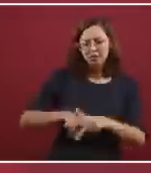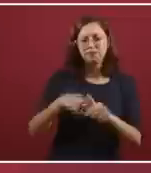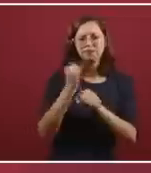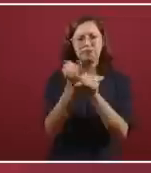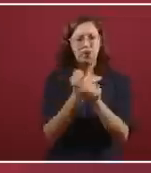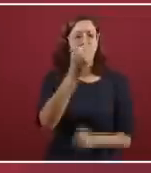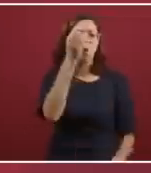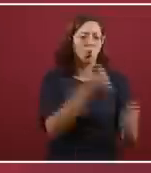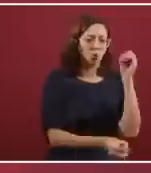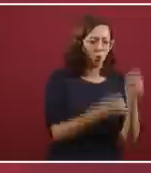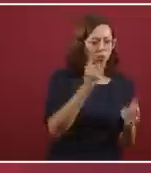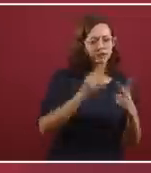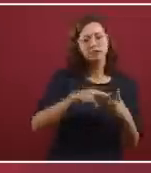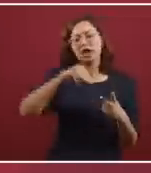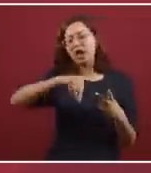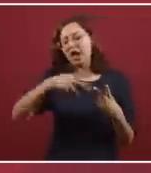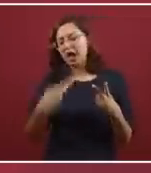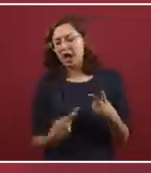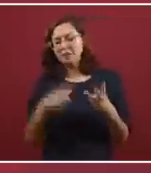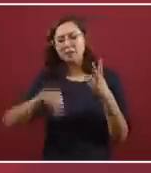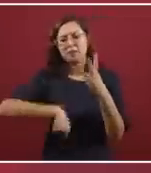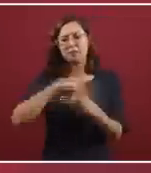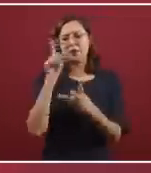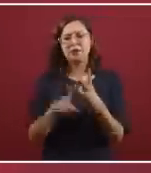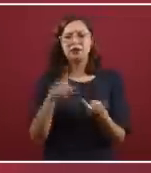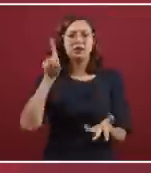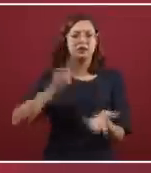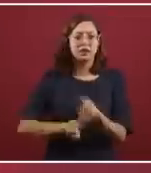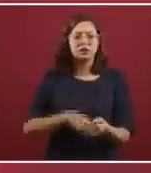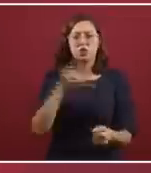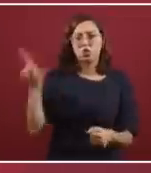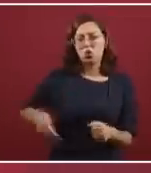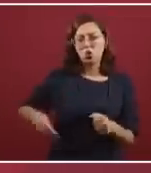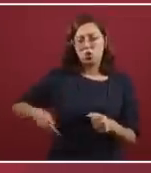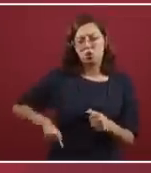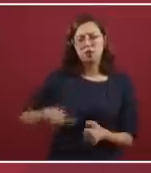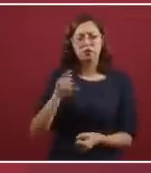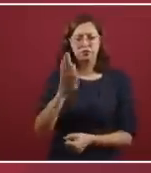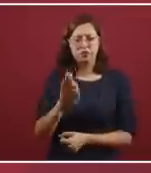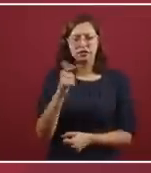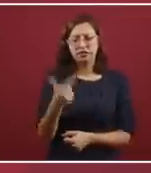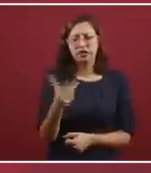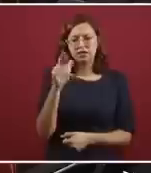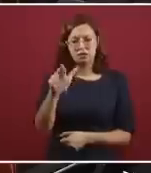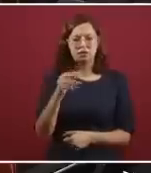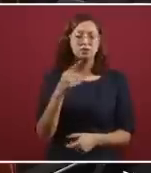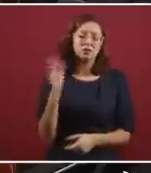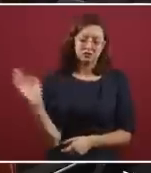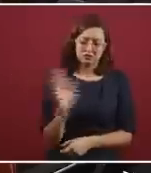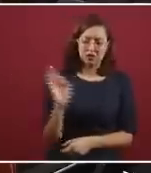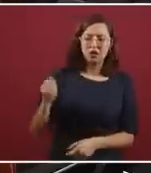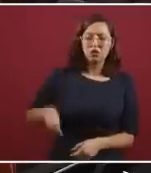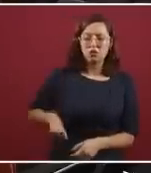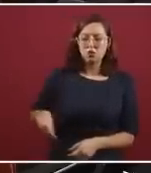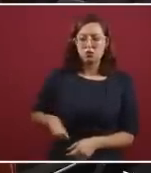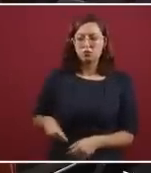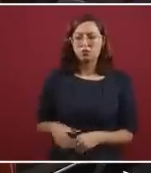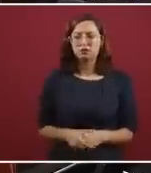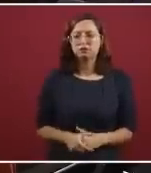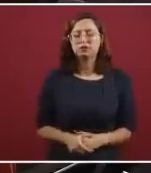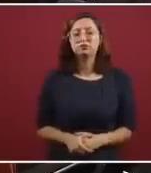jueces ministerios públicos y los funcionarios responsables de la fiscalía general de la república va a ser de